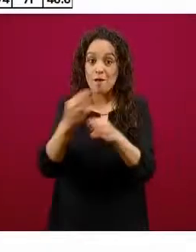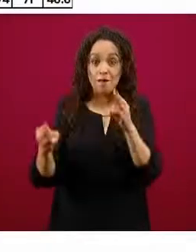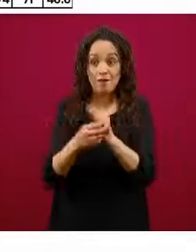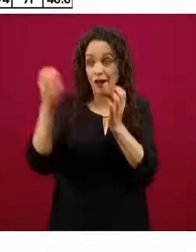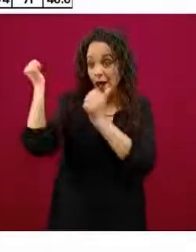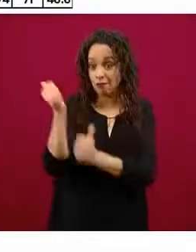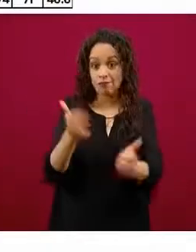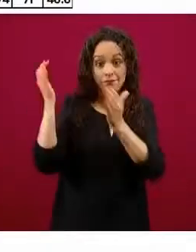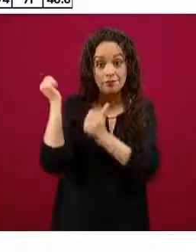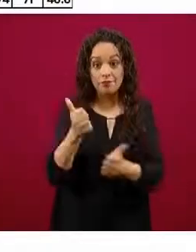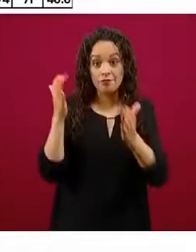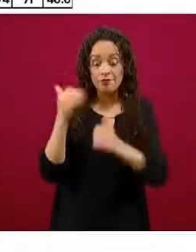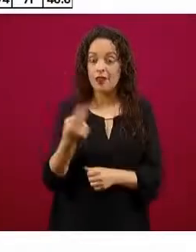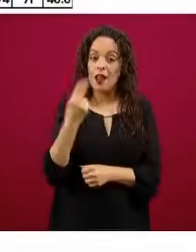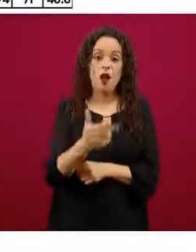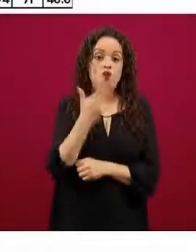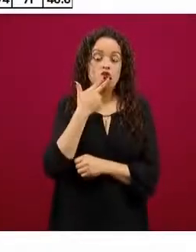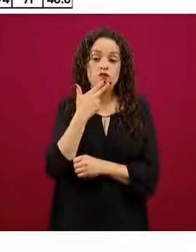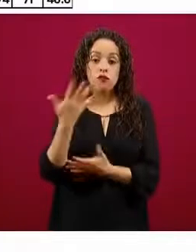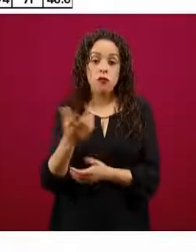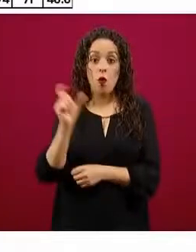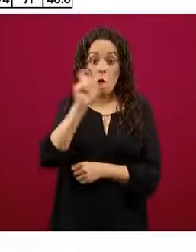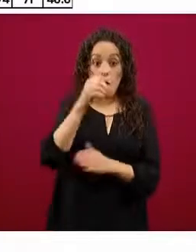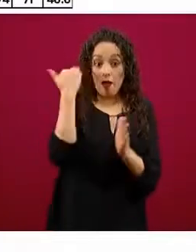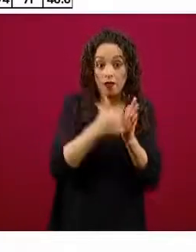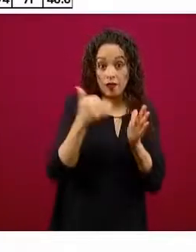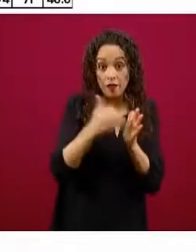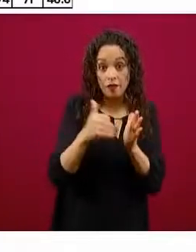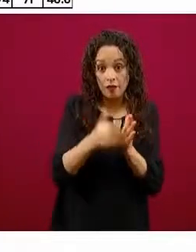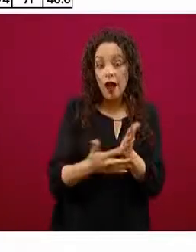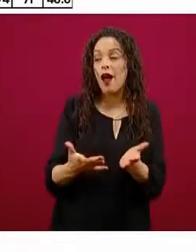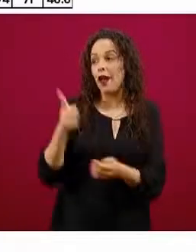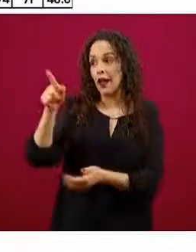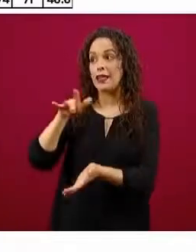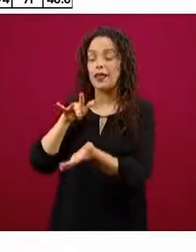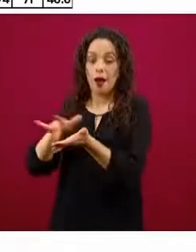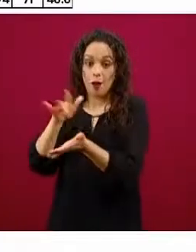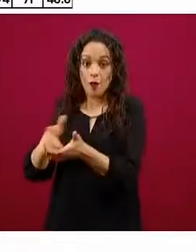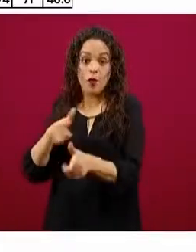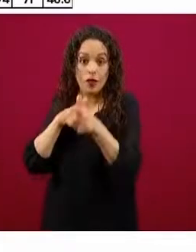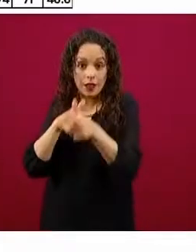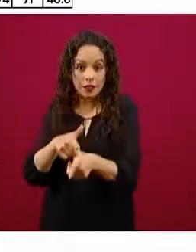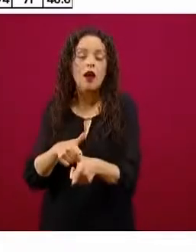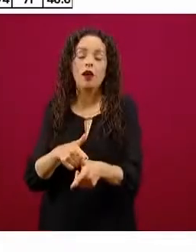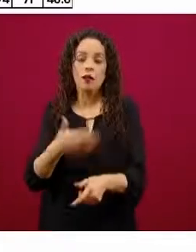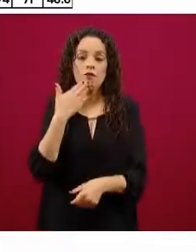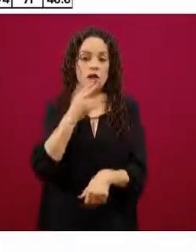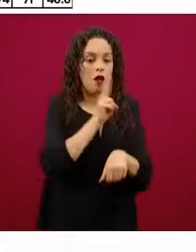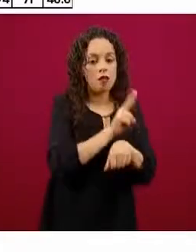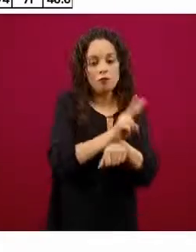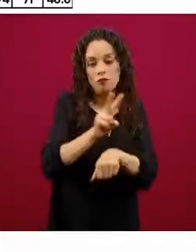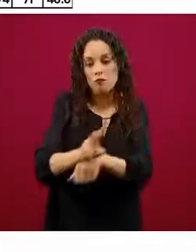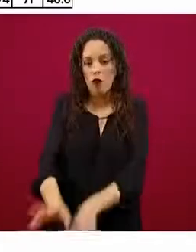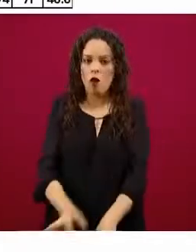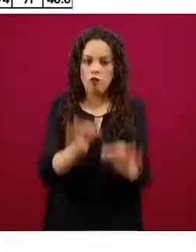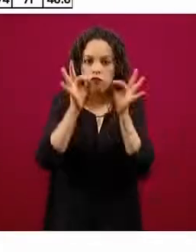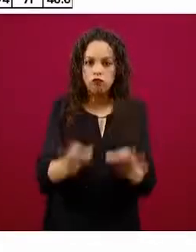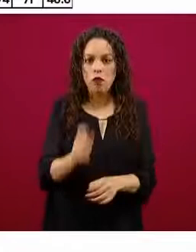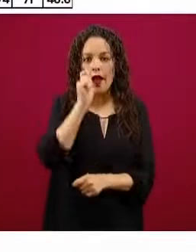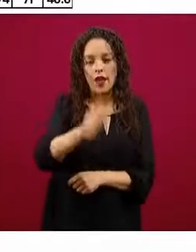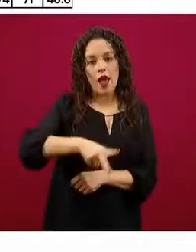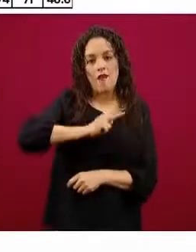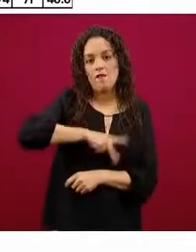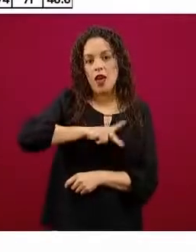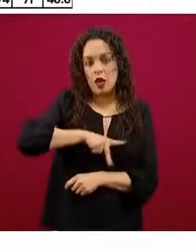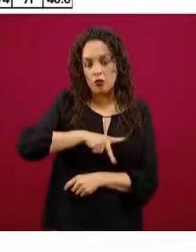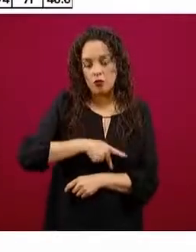cabo que mientras no nos hagan falta y nos sigan apoyando en la lectura, vamos a darle un seguimiento perfectamente al virus. Y bueno, pues ustedes